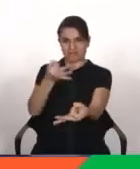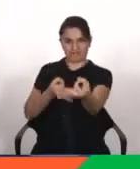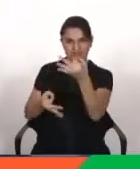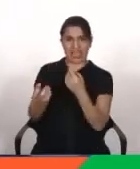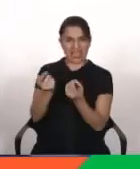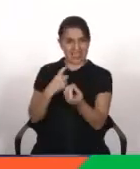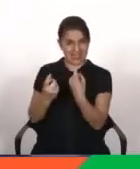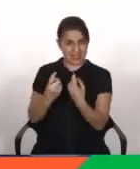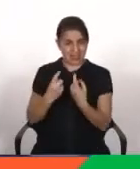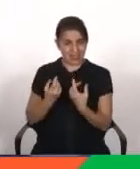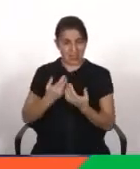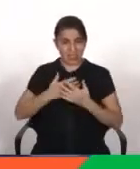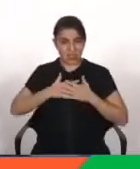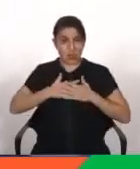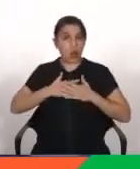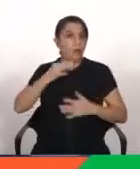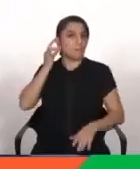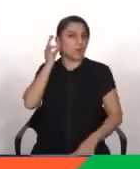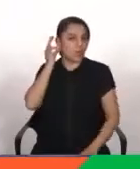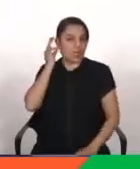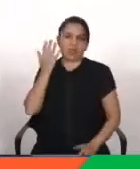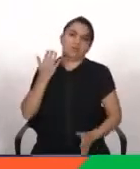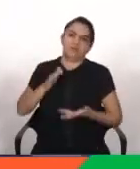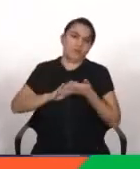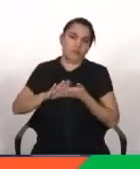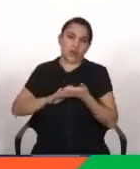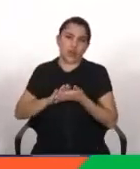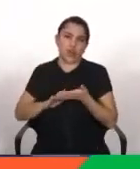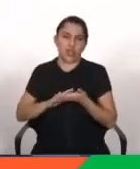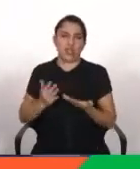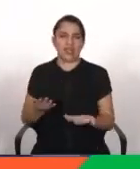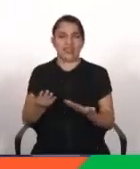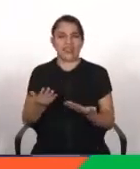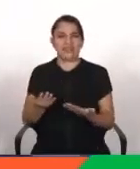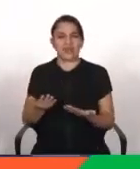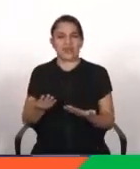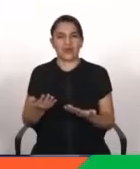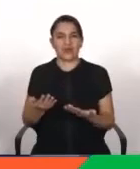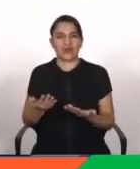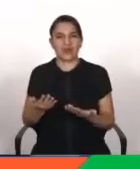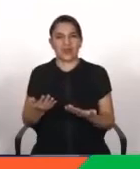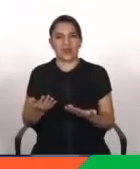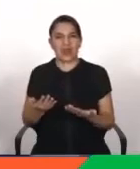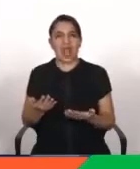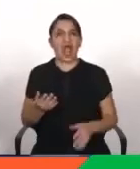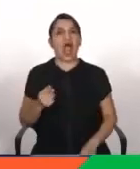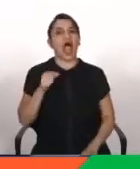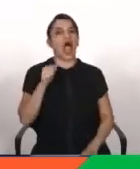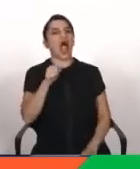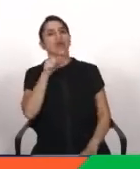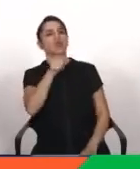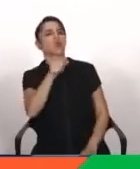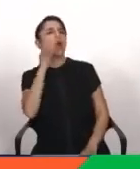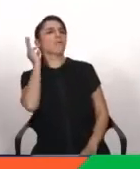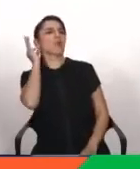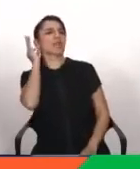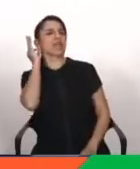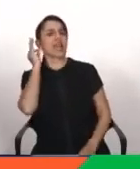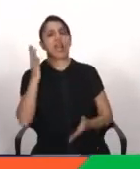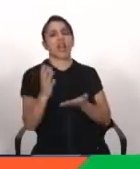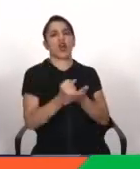mujer, como... obtuviste esa beca para completar una cuota de